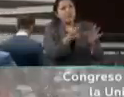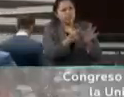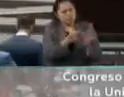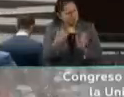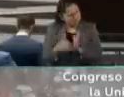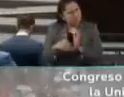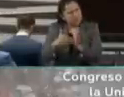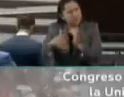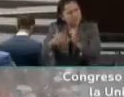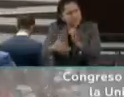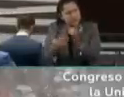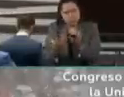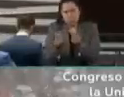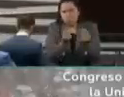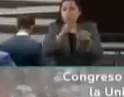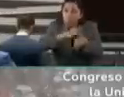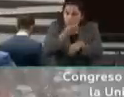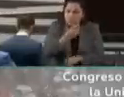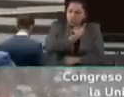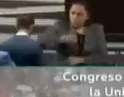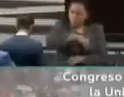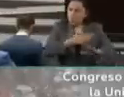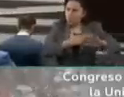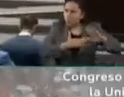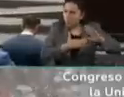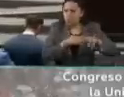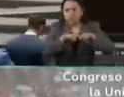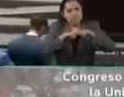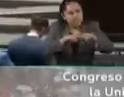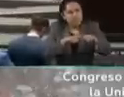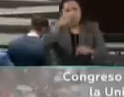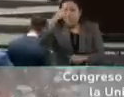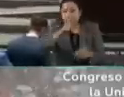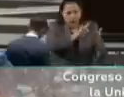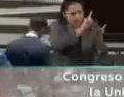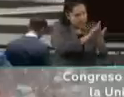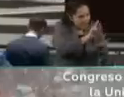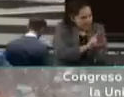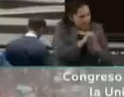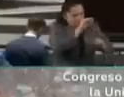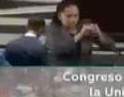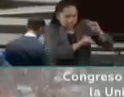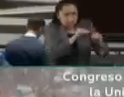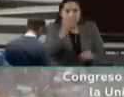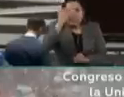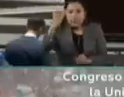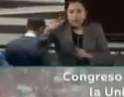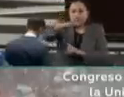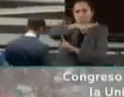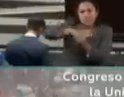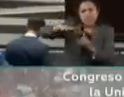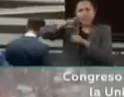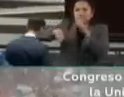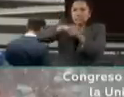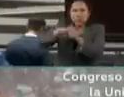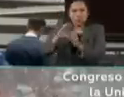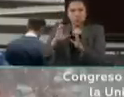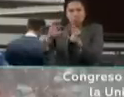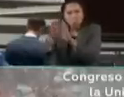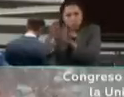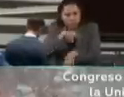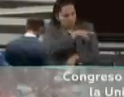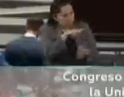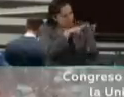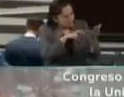nuestro compromiso para seguir trabajando por una legislación de vanguardia en materia ambiental que nos permita cuidar nuestro hogar, el